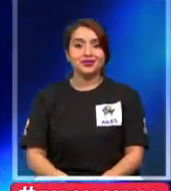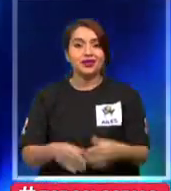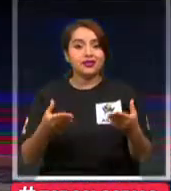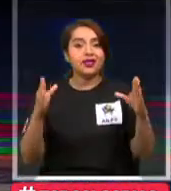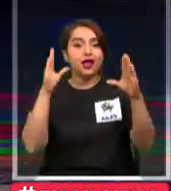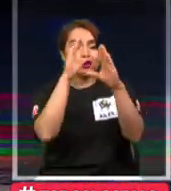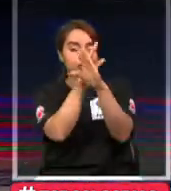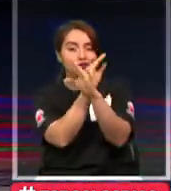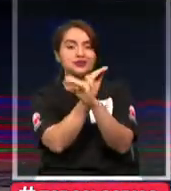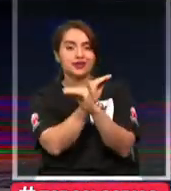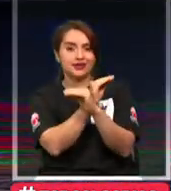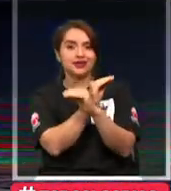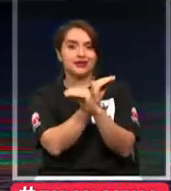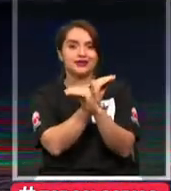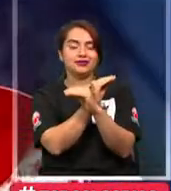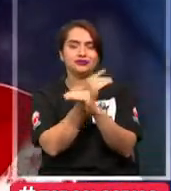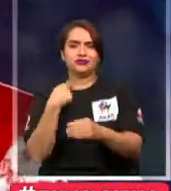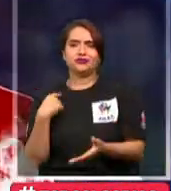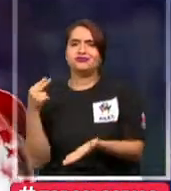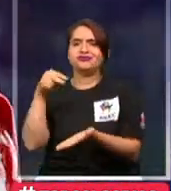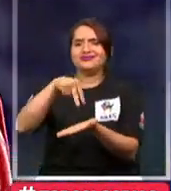noche yo he venido